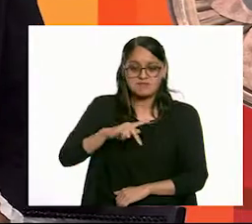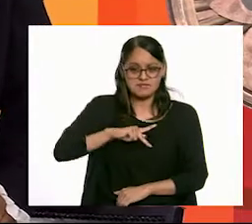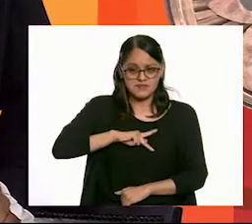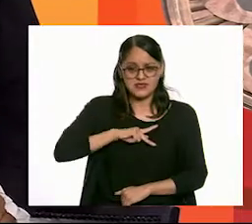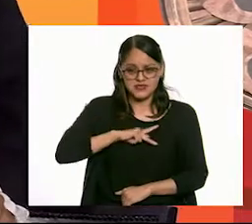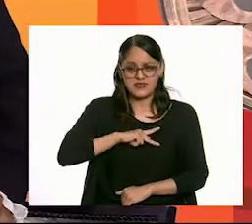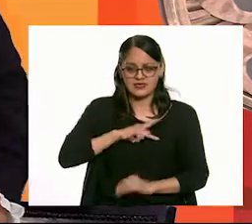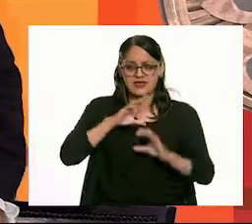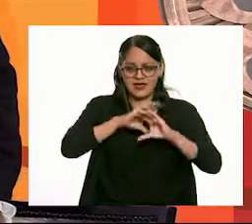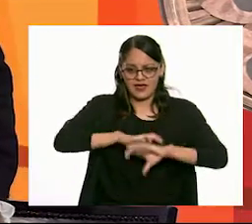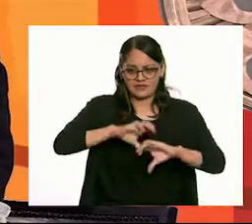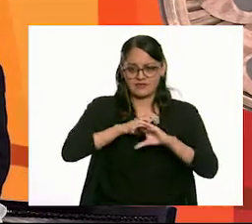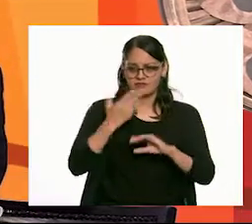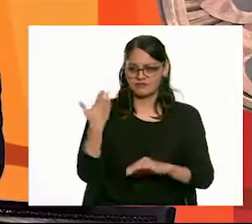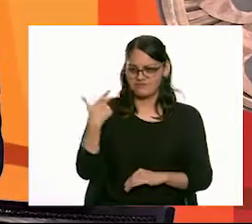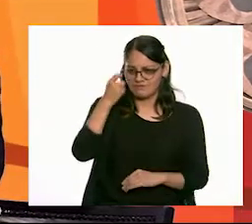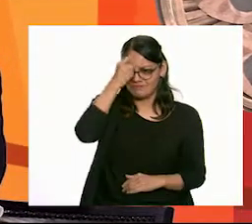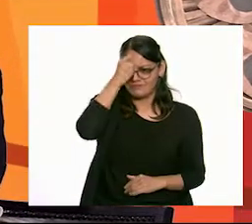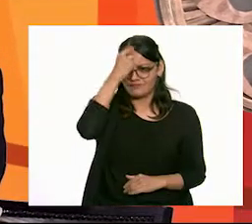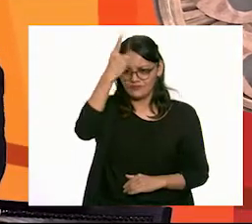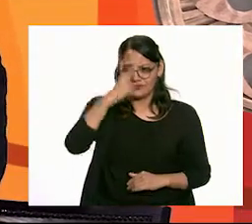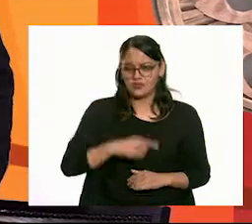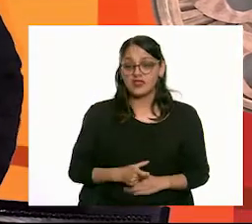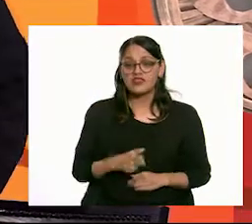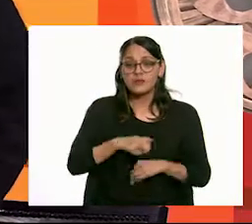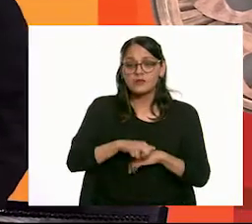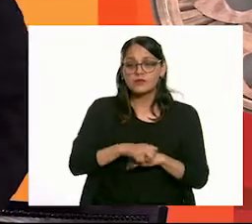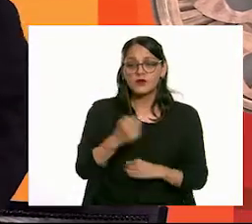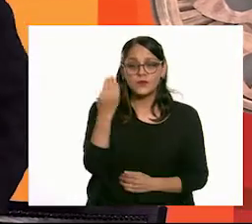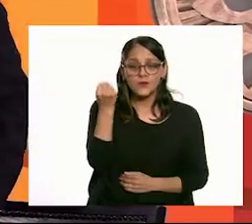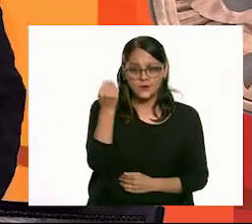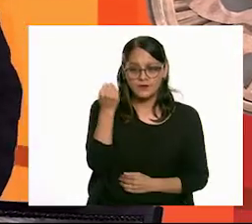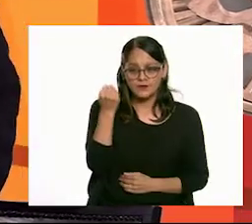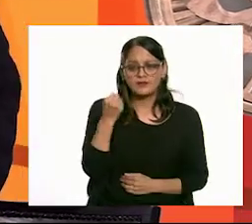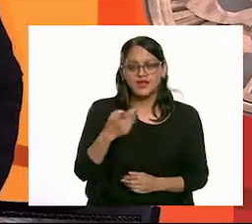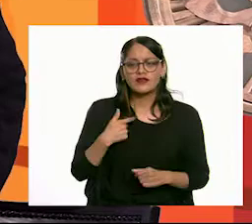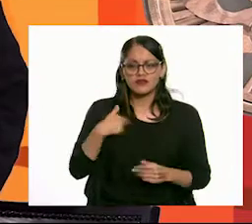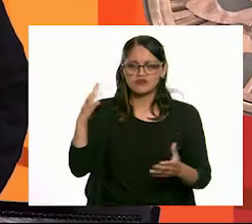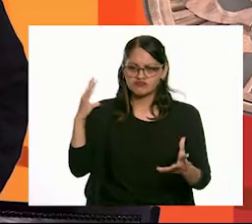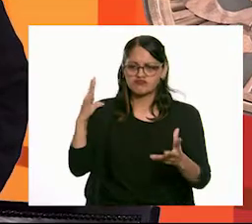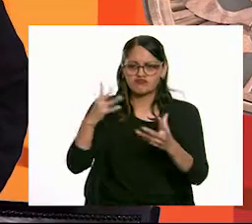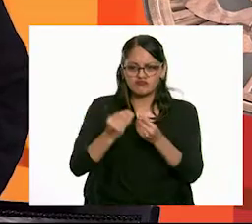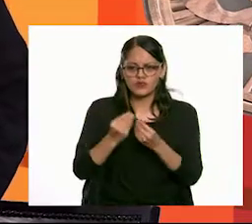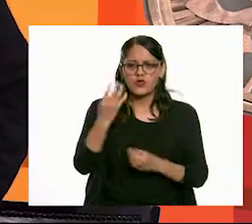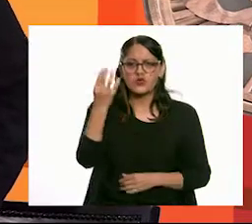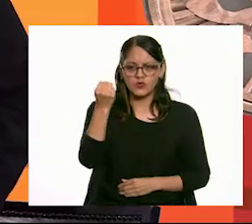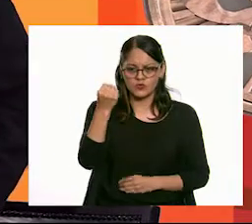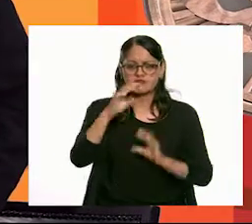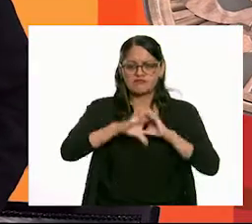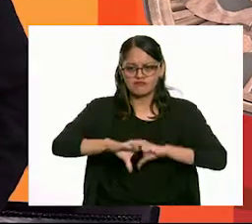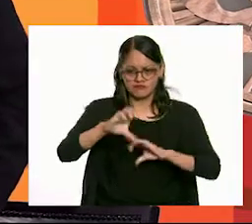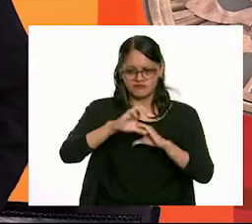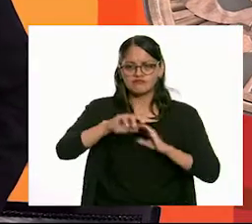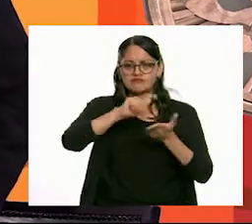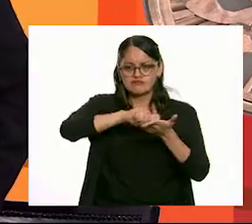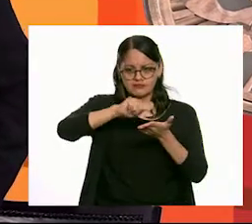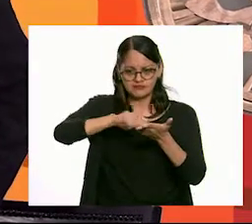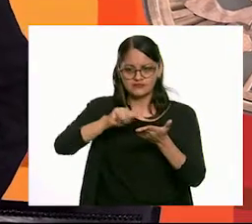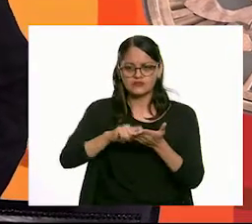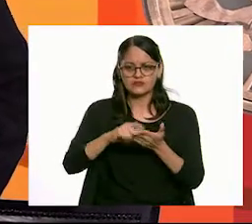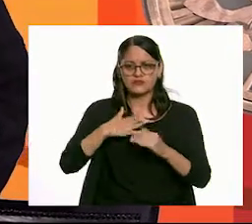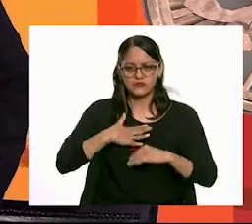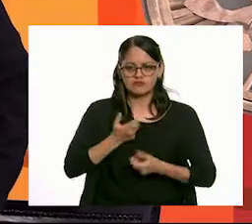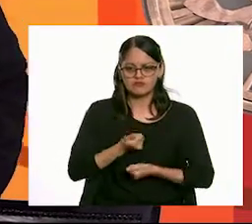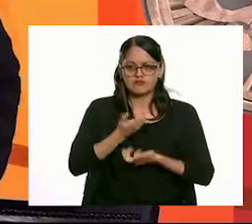de mi más reciente sinfonía, la número 9. Así que llevo 9 sinfonías compuestas. Y como sabes,